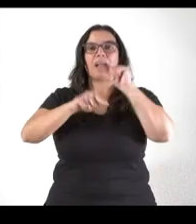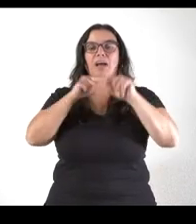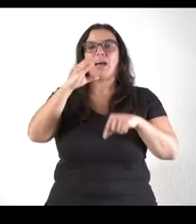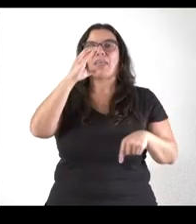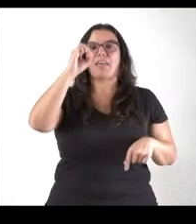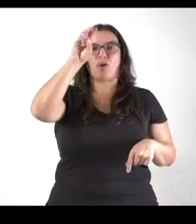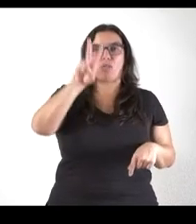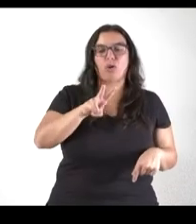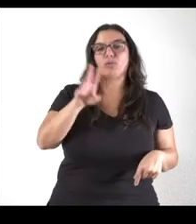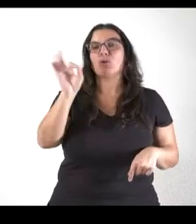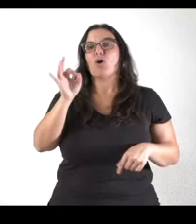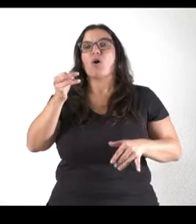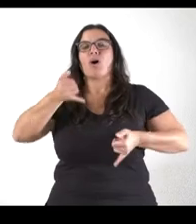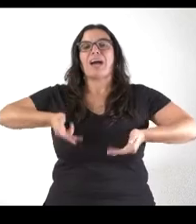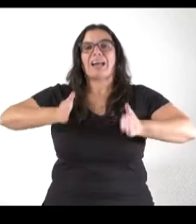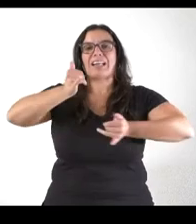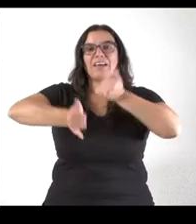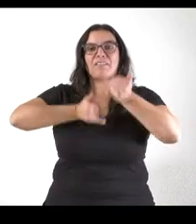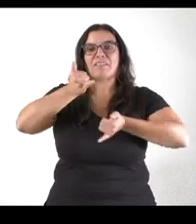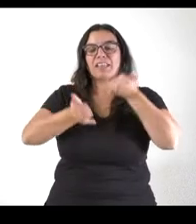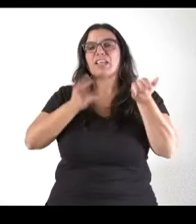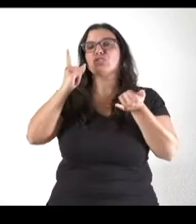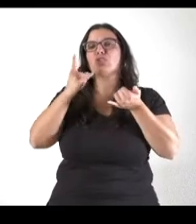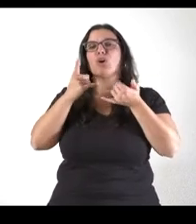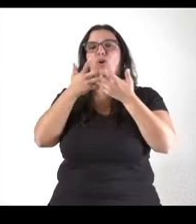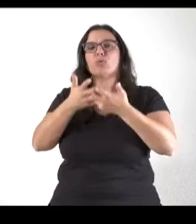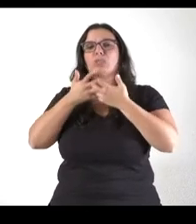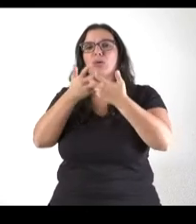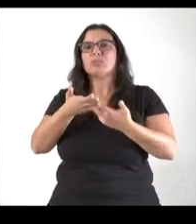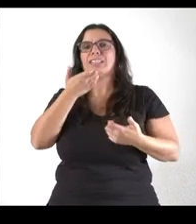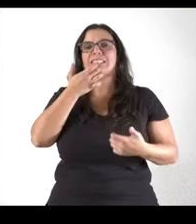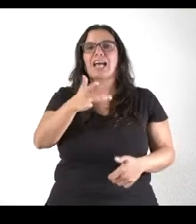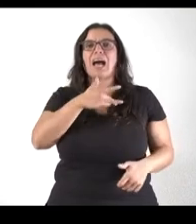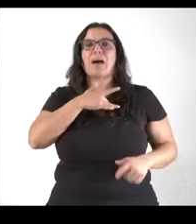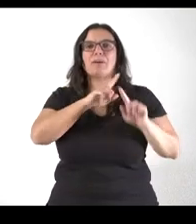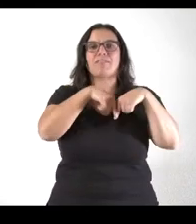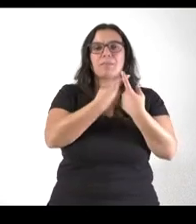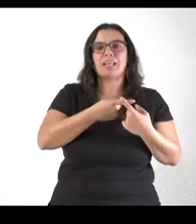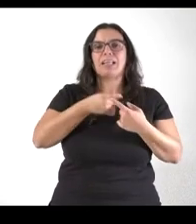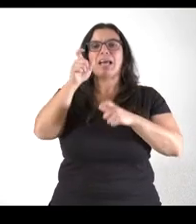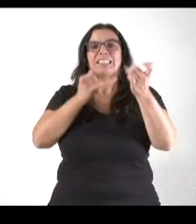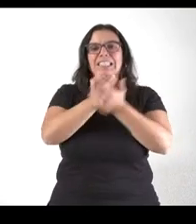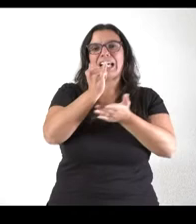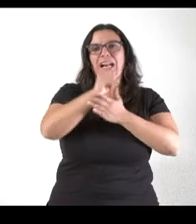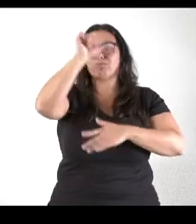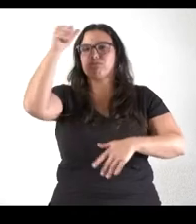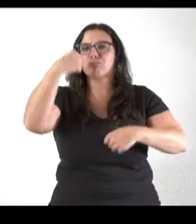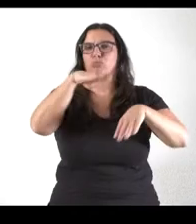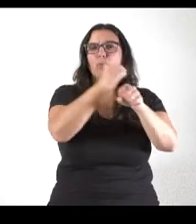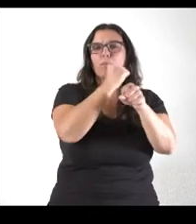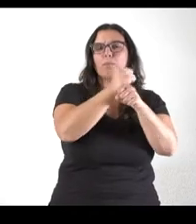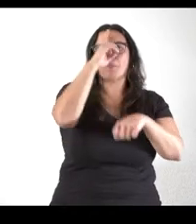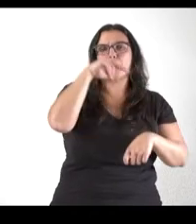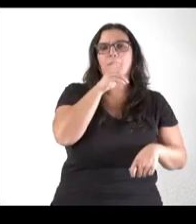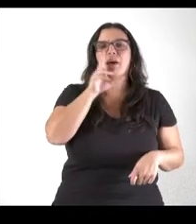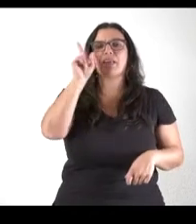o la agenda 2030 y lo harán en caso de ser necesario por amor a sus familias a la tierra que labraron sus padres o al legado cultural de sus abuelos y también dijo